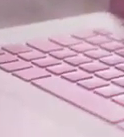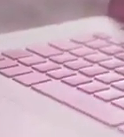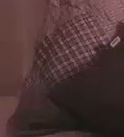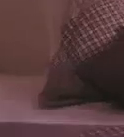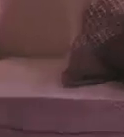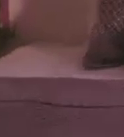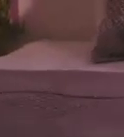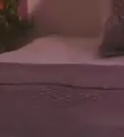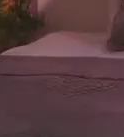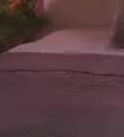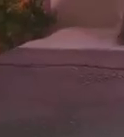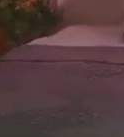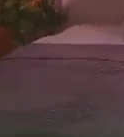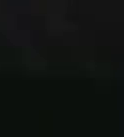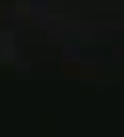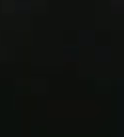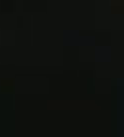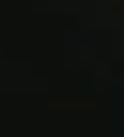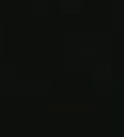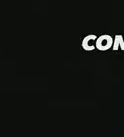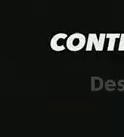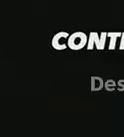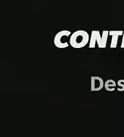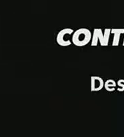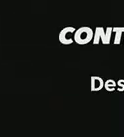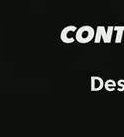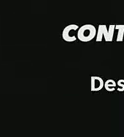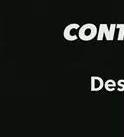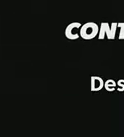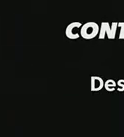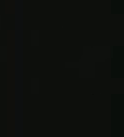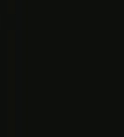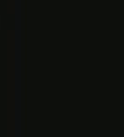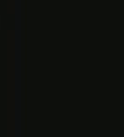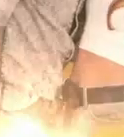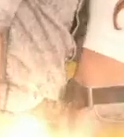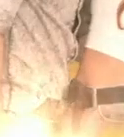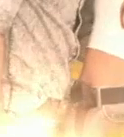I like to stream extreme, everybody with Extreme. Extreme, se mueve contigo.